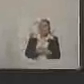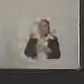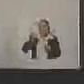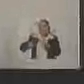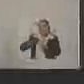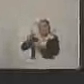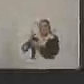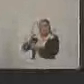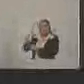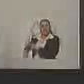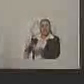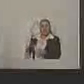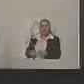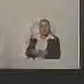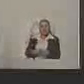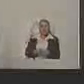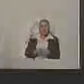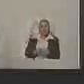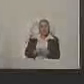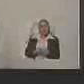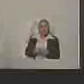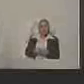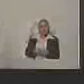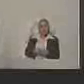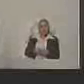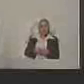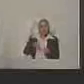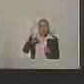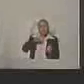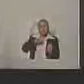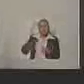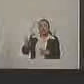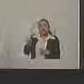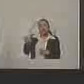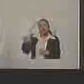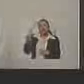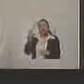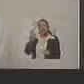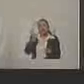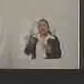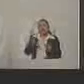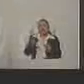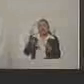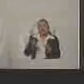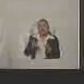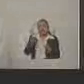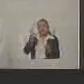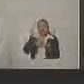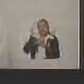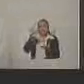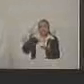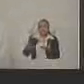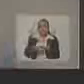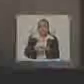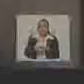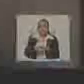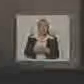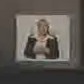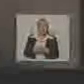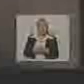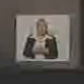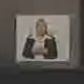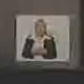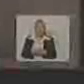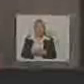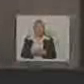dejar a la gente que tiene la necesidad de un empleo sin esta oportunidad. Muchas gracias.